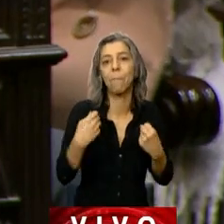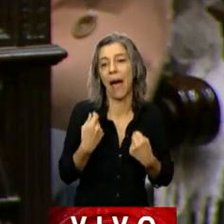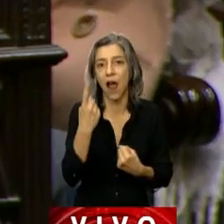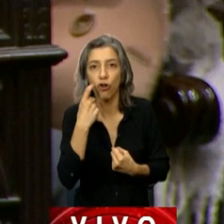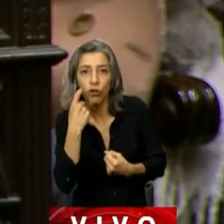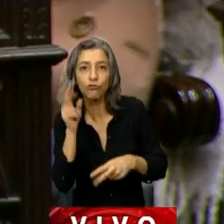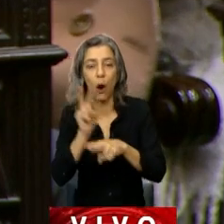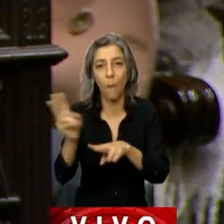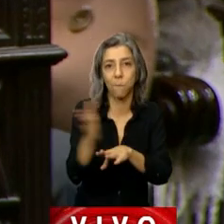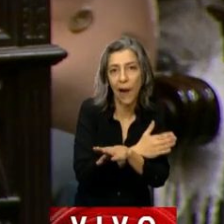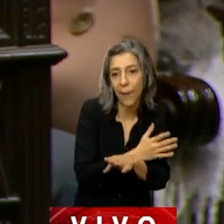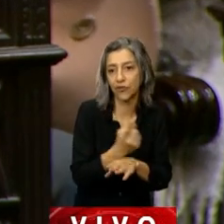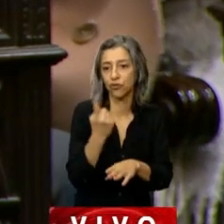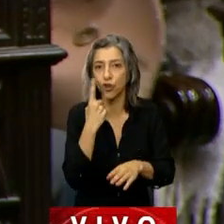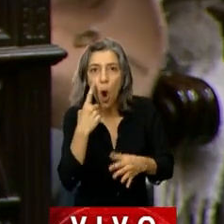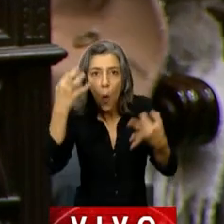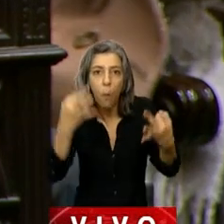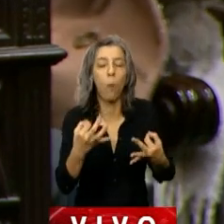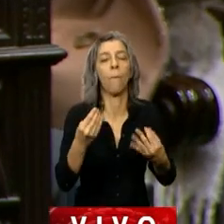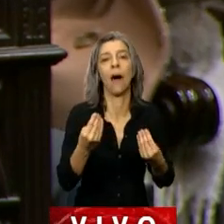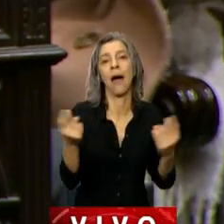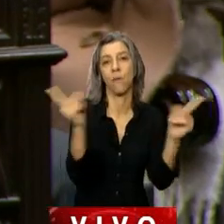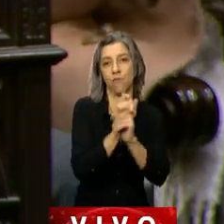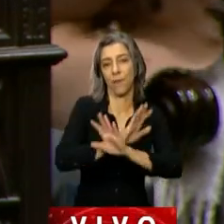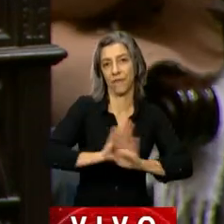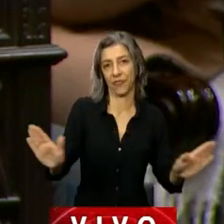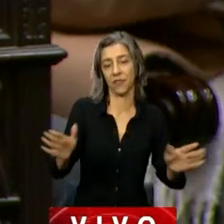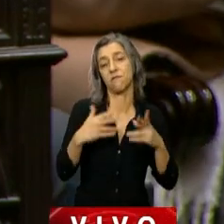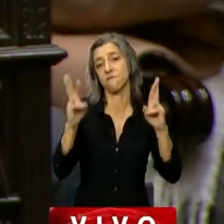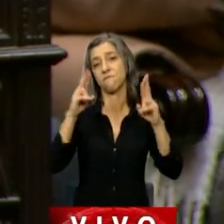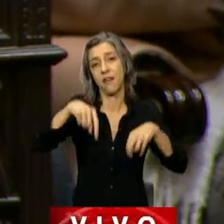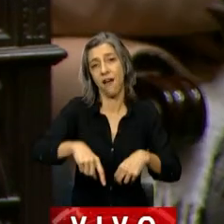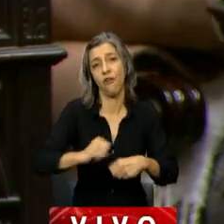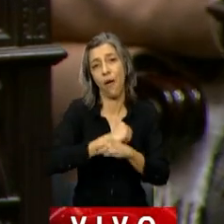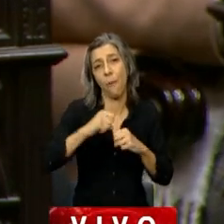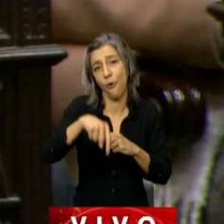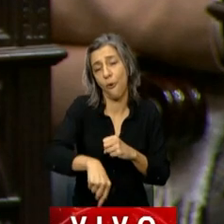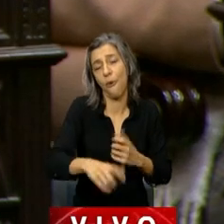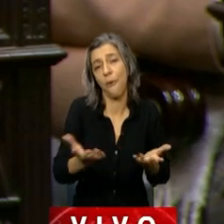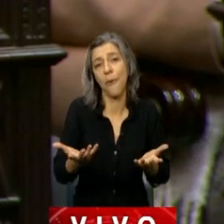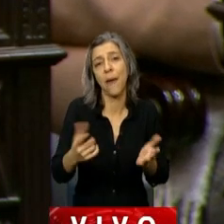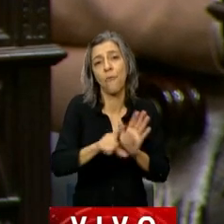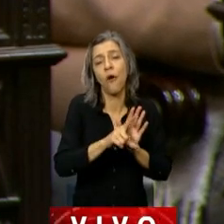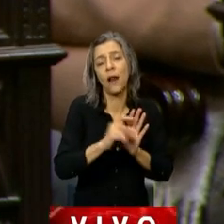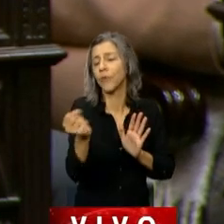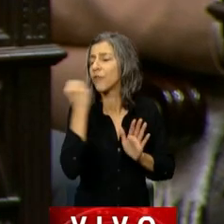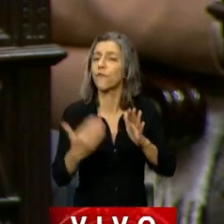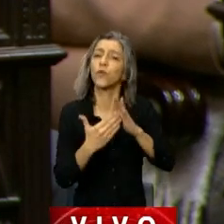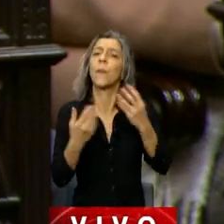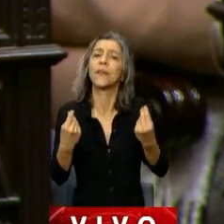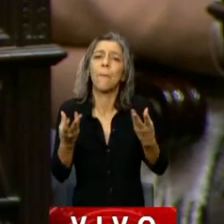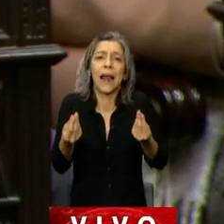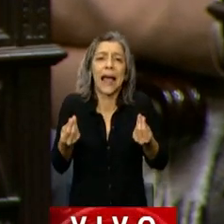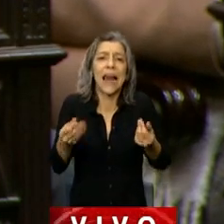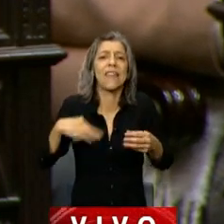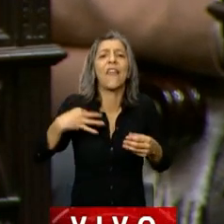esta problemática. Espero que podamos hoy aprobar esta media sanción que es muy importante para la calidad